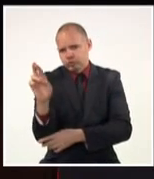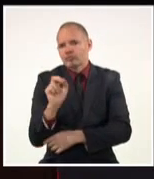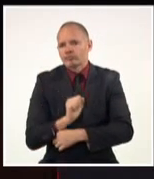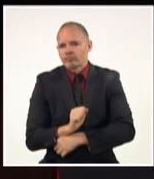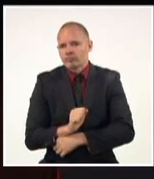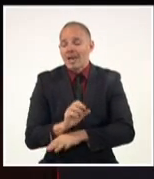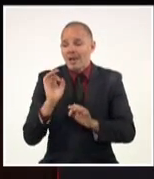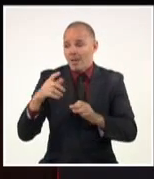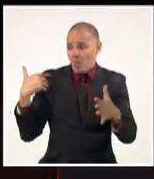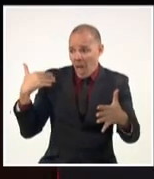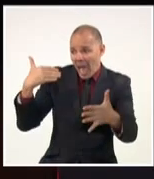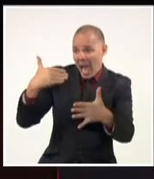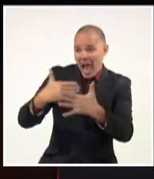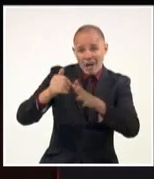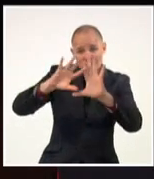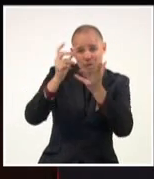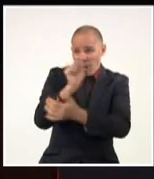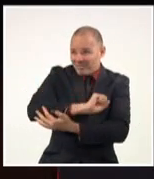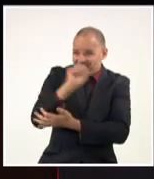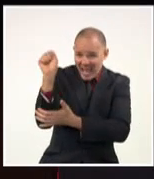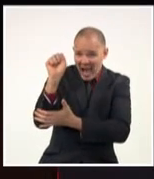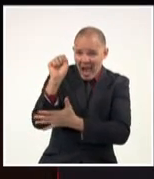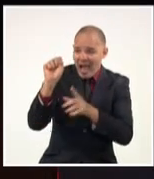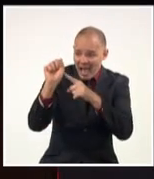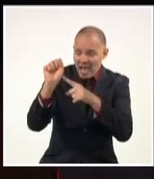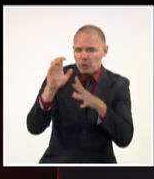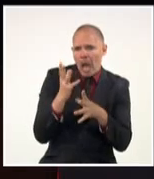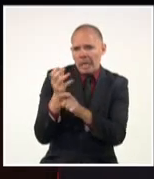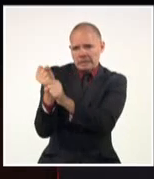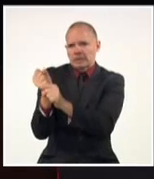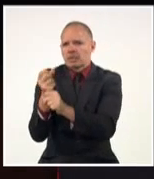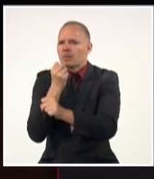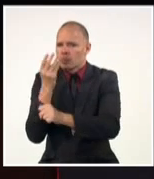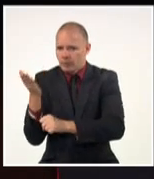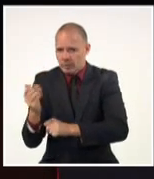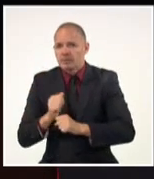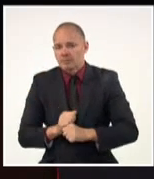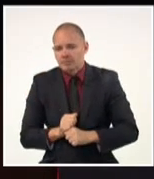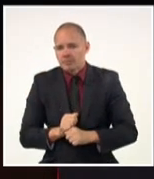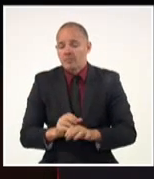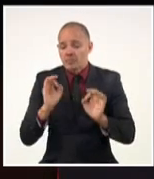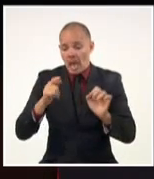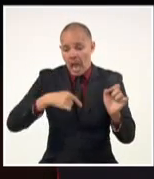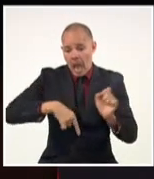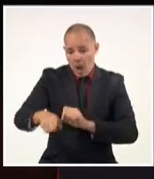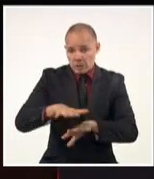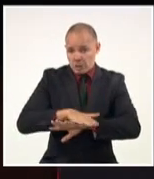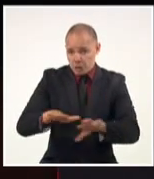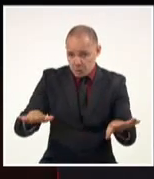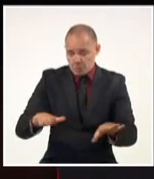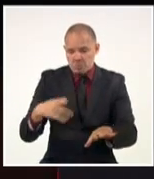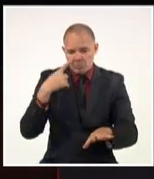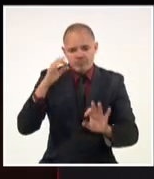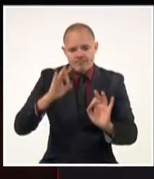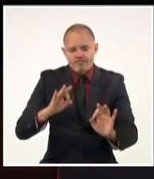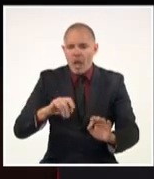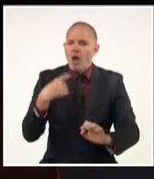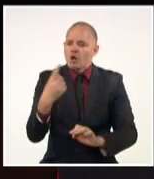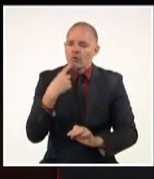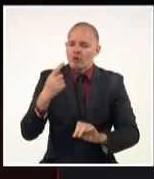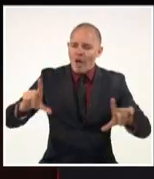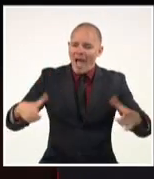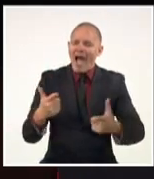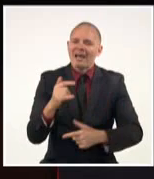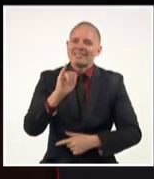certeza y la llegada del año 66 de la revolución dan fuerzas que nos oxigenarán en el avance hacia